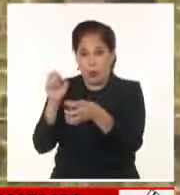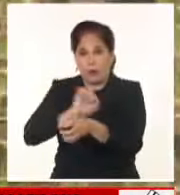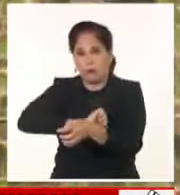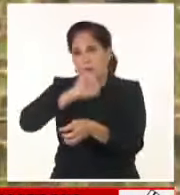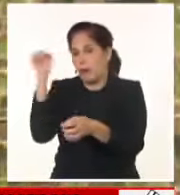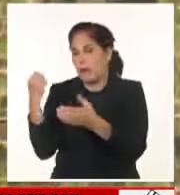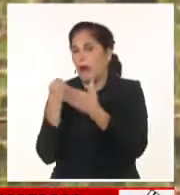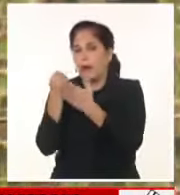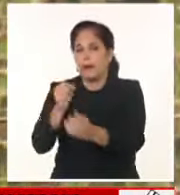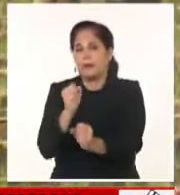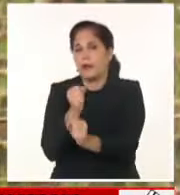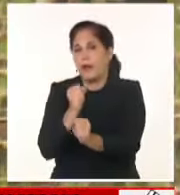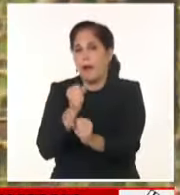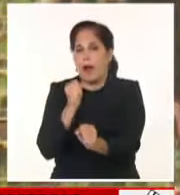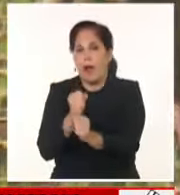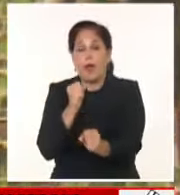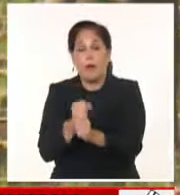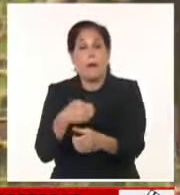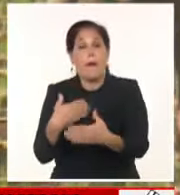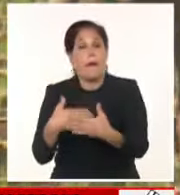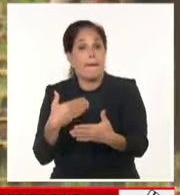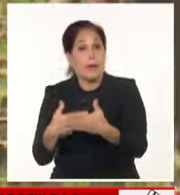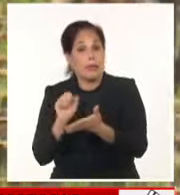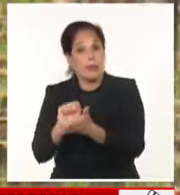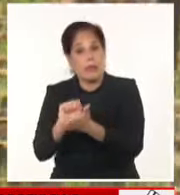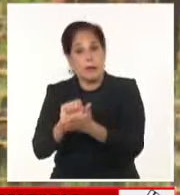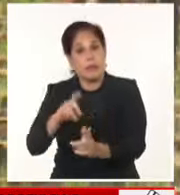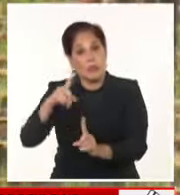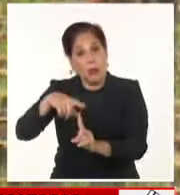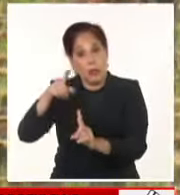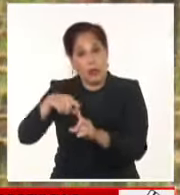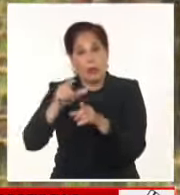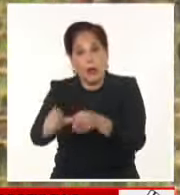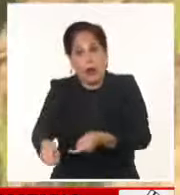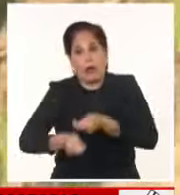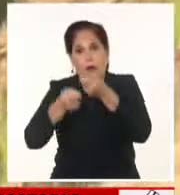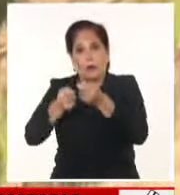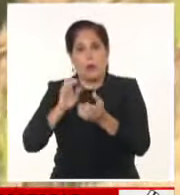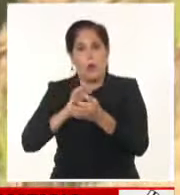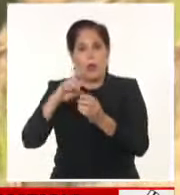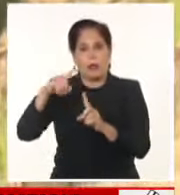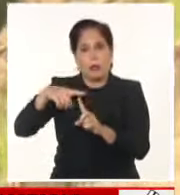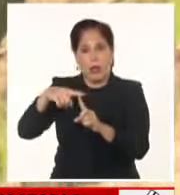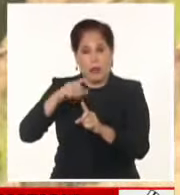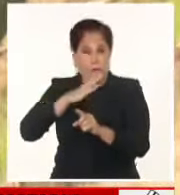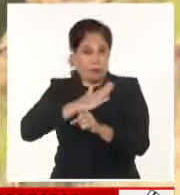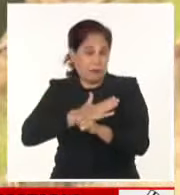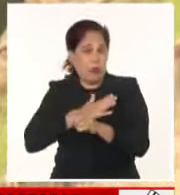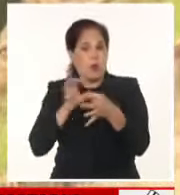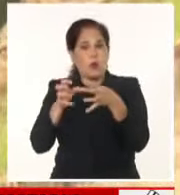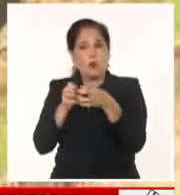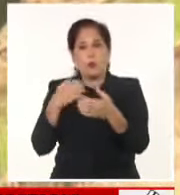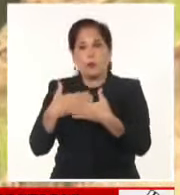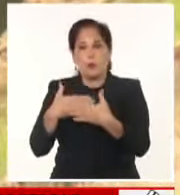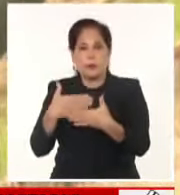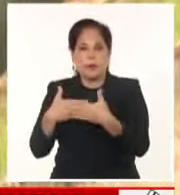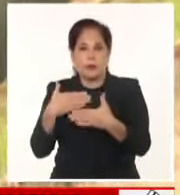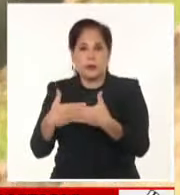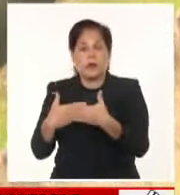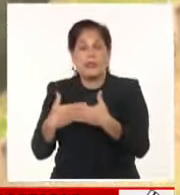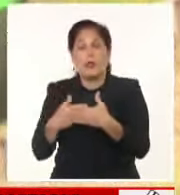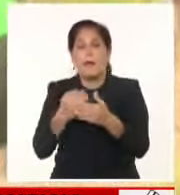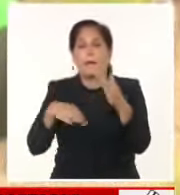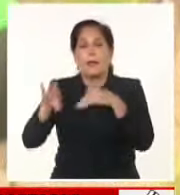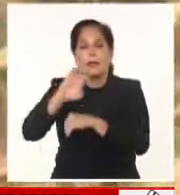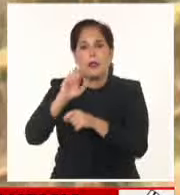apoyo de empleados y recursos de la empresa de servicios técnicos agropecuarios de Guantánamo, perteneciente al grupo empresarial de logística del